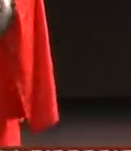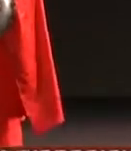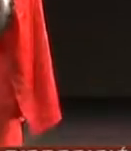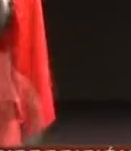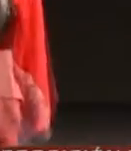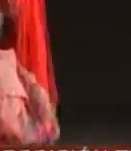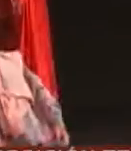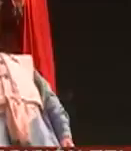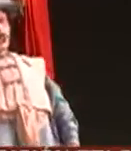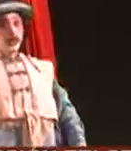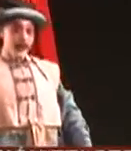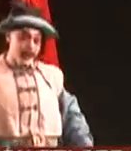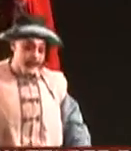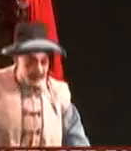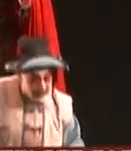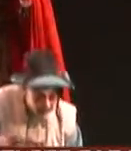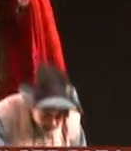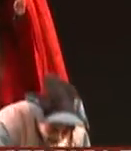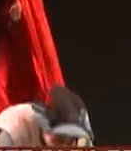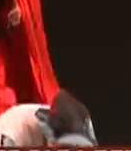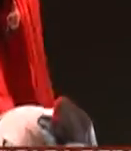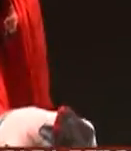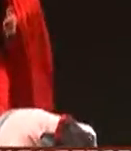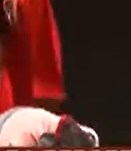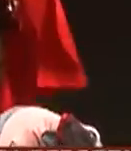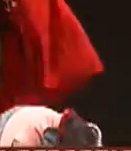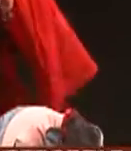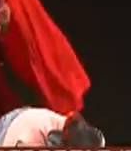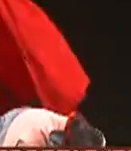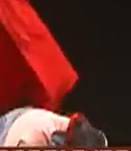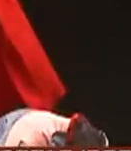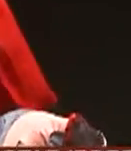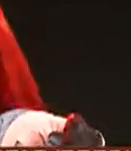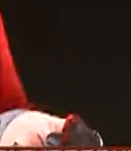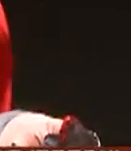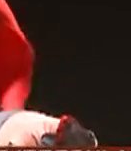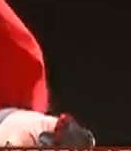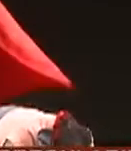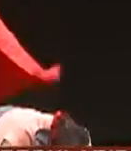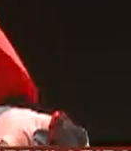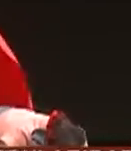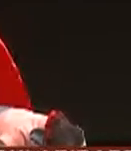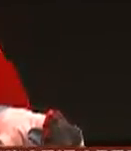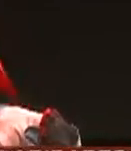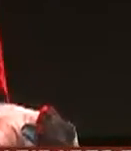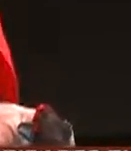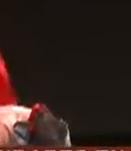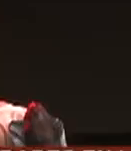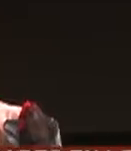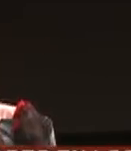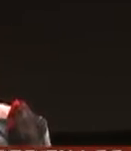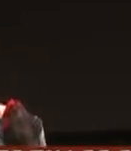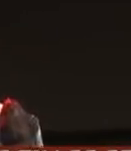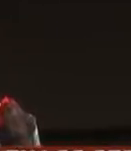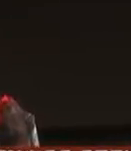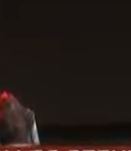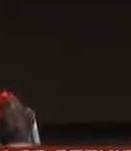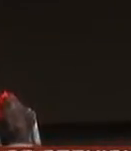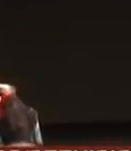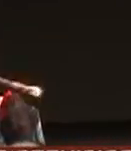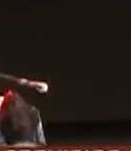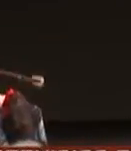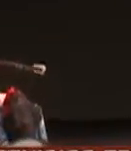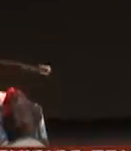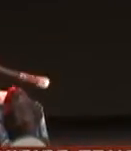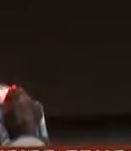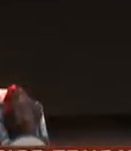Saavedra con el montaje de la obra Don Quijote, el caballero andante, en la Alhóndiga de Granaditas. La compañía, integrada por 40